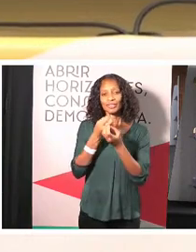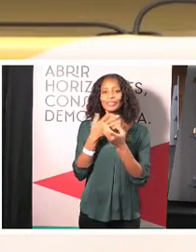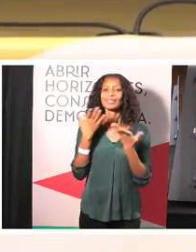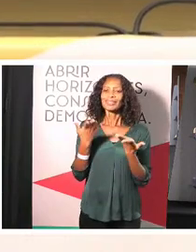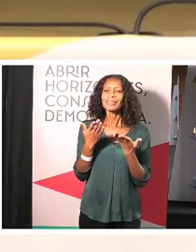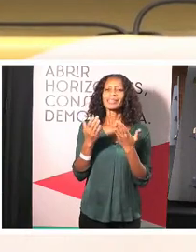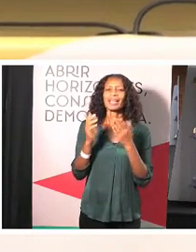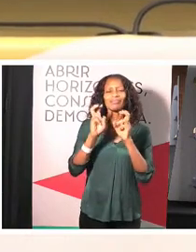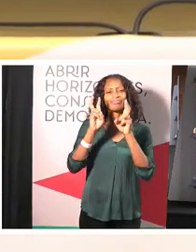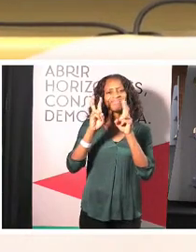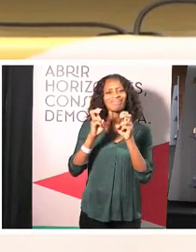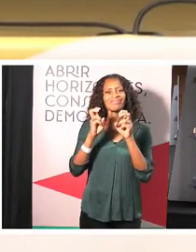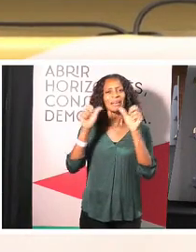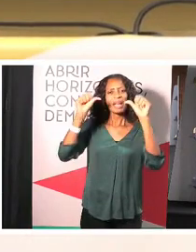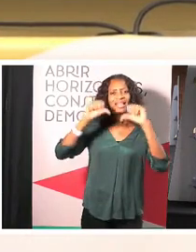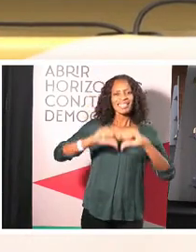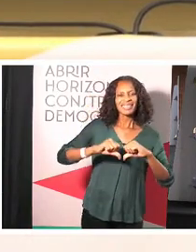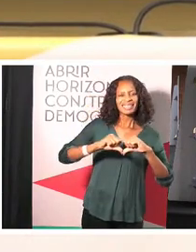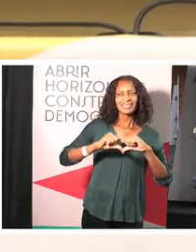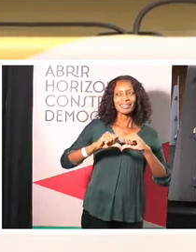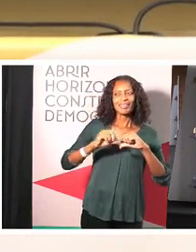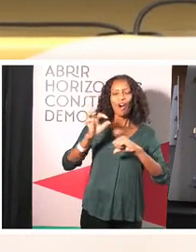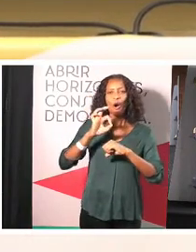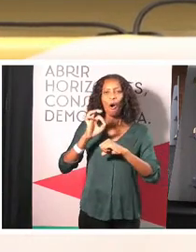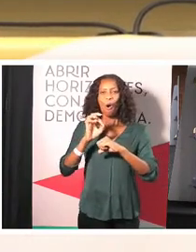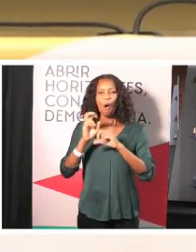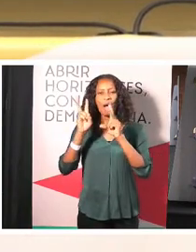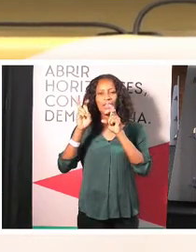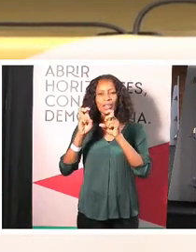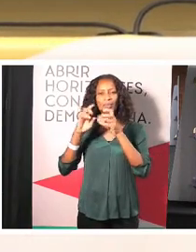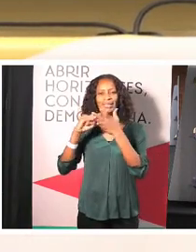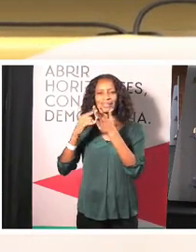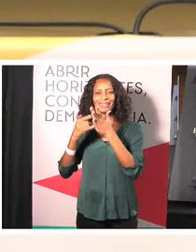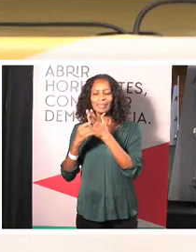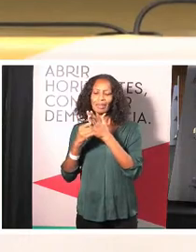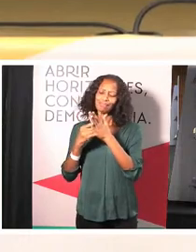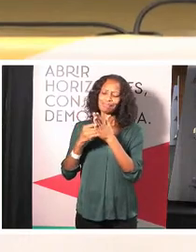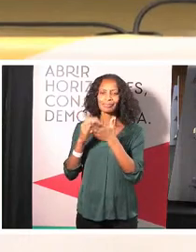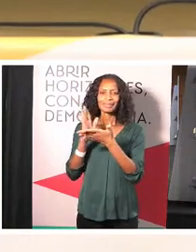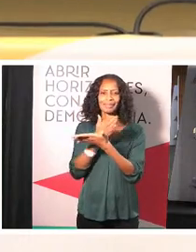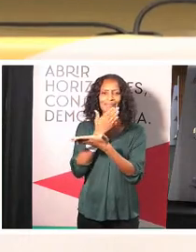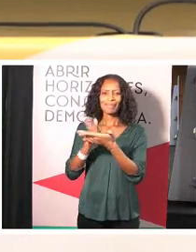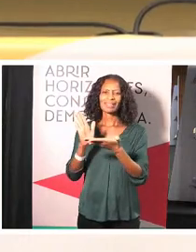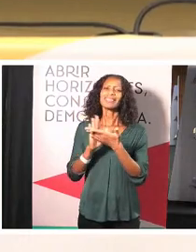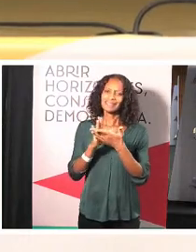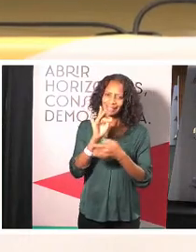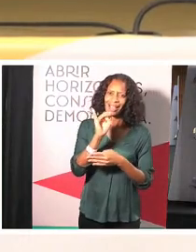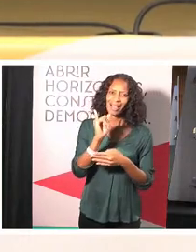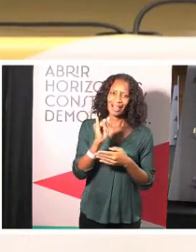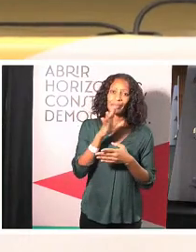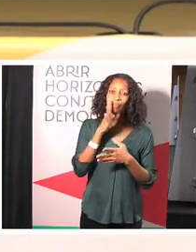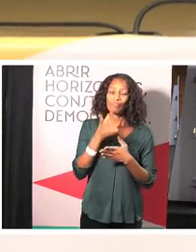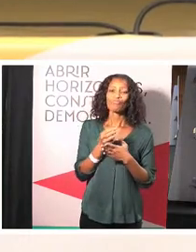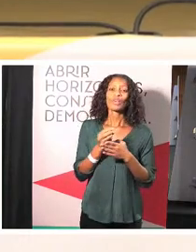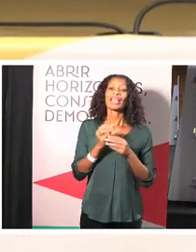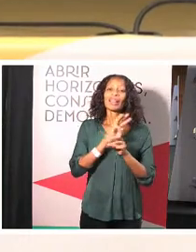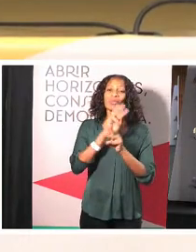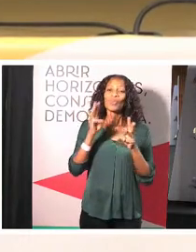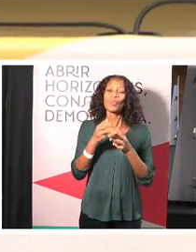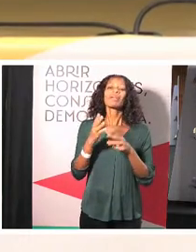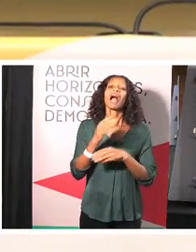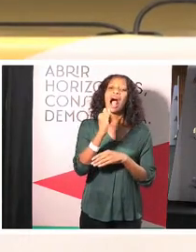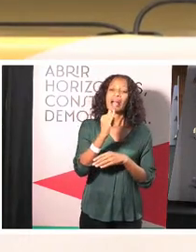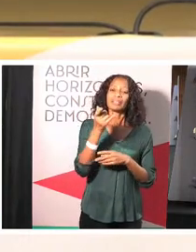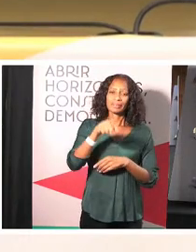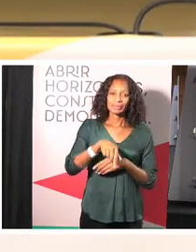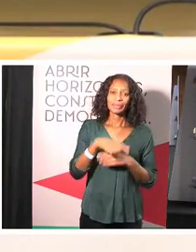crisis, hablar de sistema es un paso muy grande, porque hablaremos de que existen huecos también. Porque por eso prefiero hablar de que en este